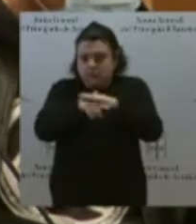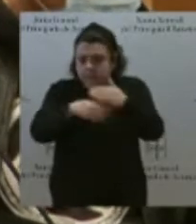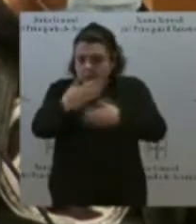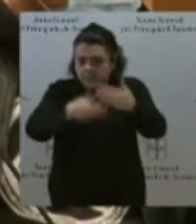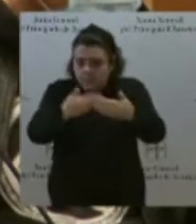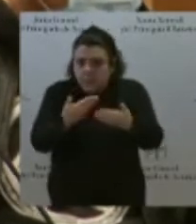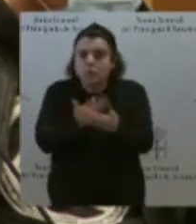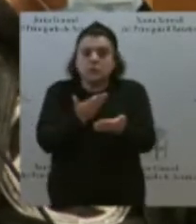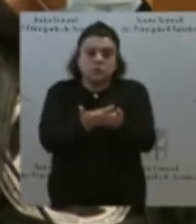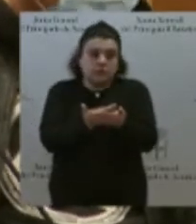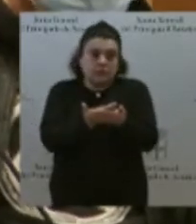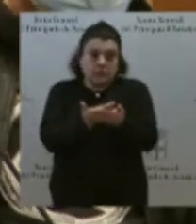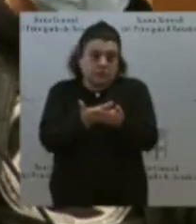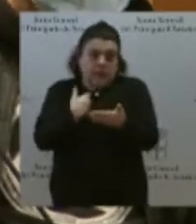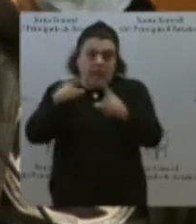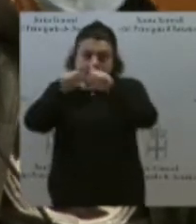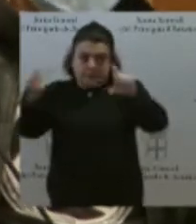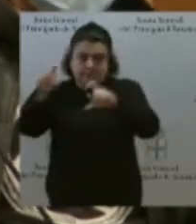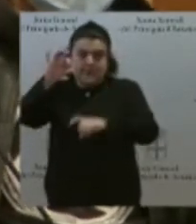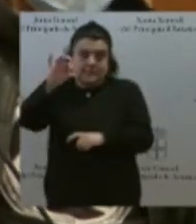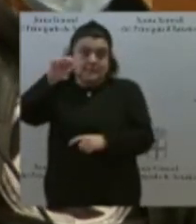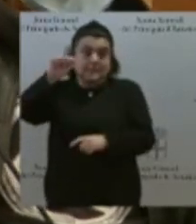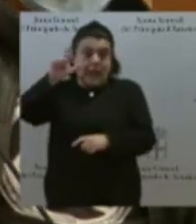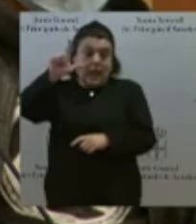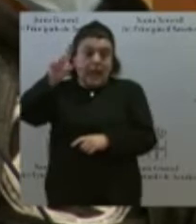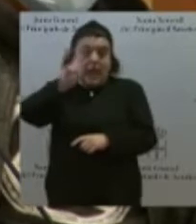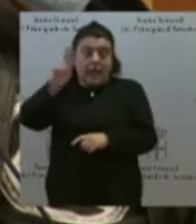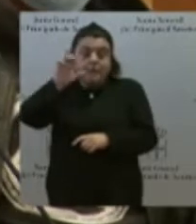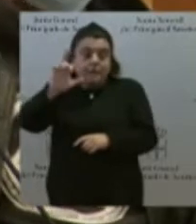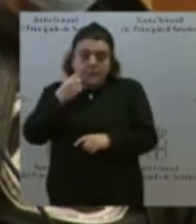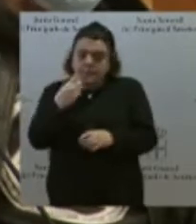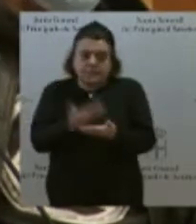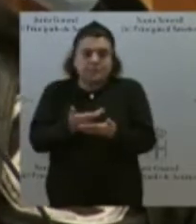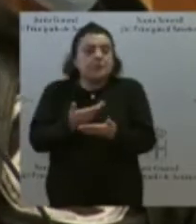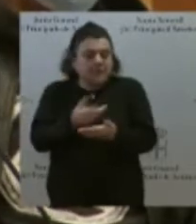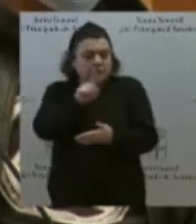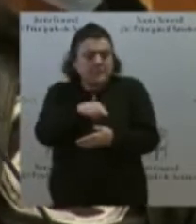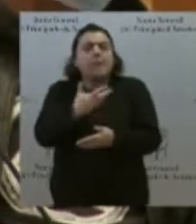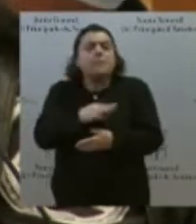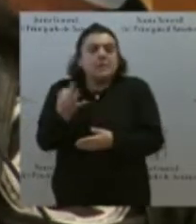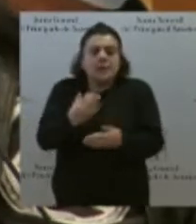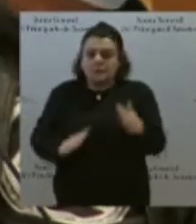pero también ustedes tienen en su mano la posibilidad de paralizar esto. Y mañana les vamos a traer una propuesta,